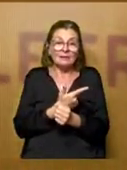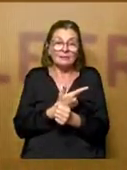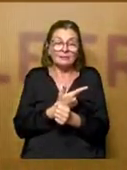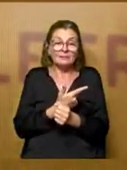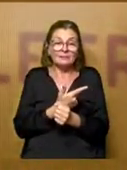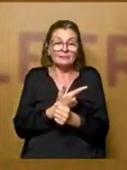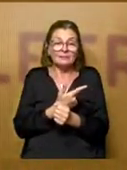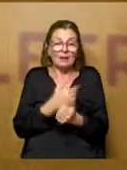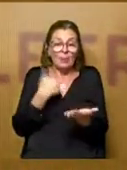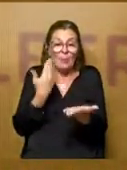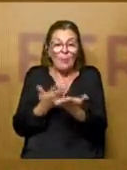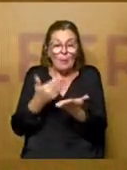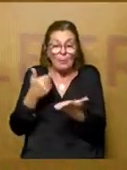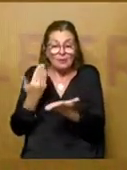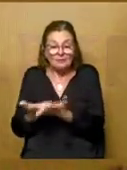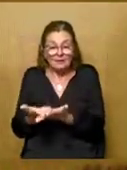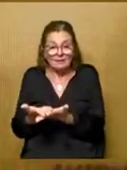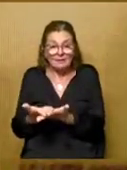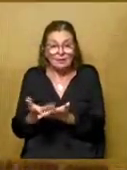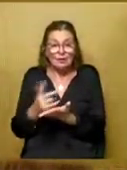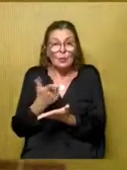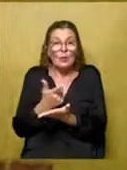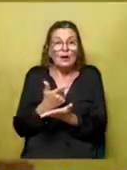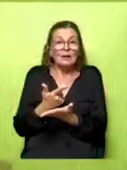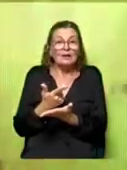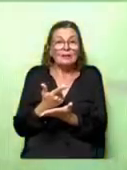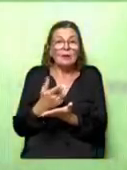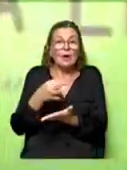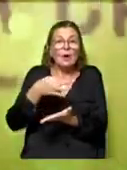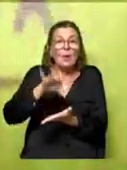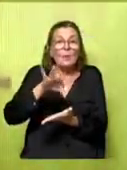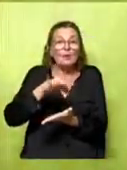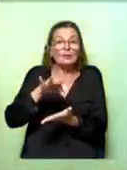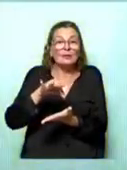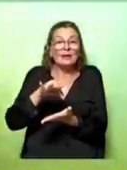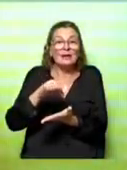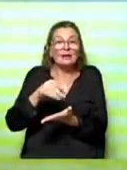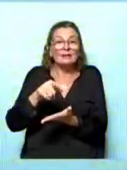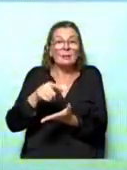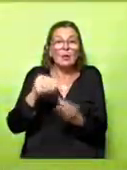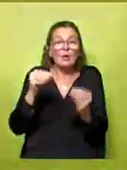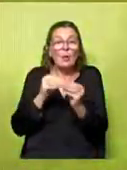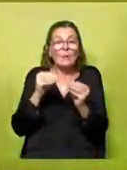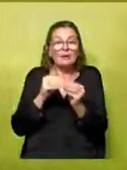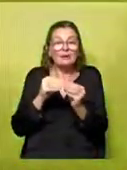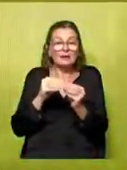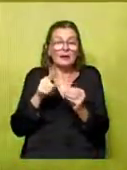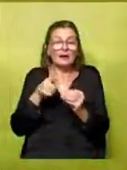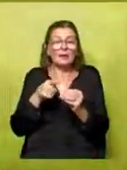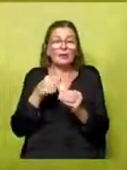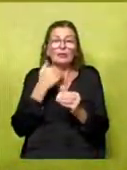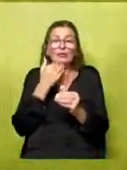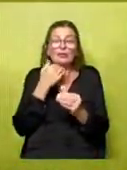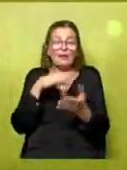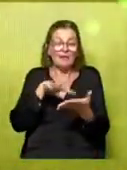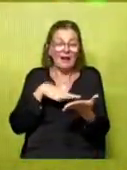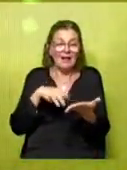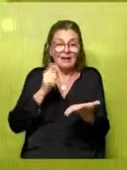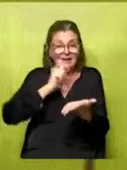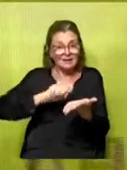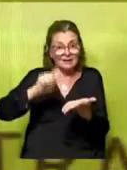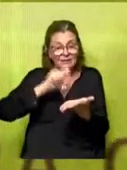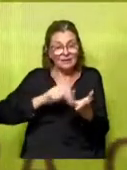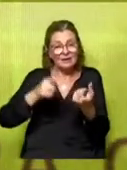y no hay propuestas. O sea, no tienen oportunidades. Tenemos compañeras que no saben leer y escribir.